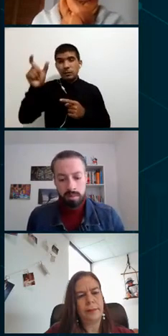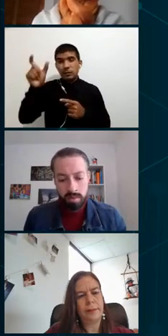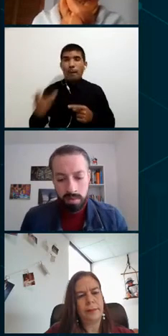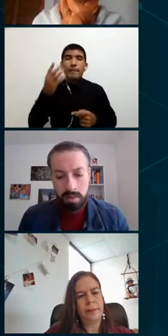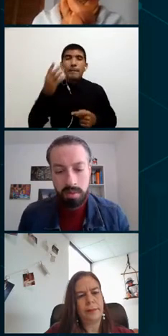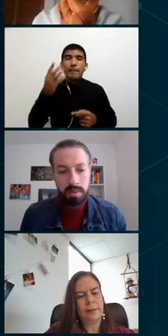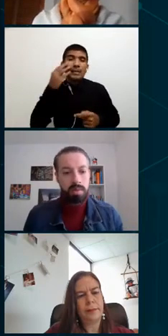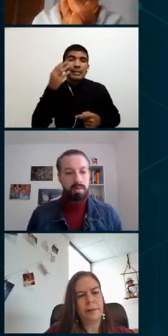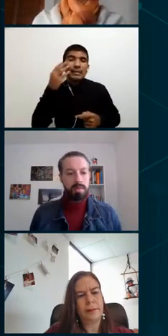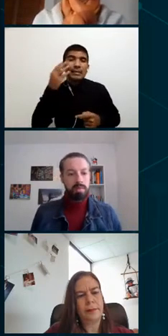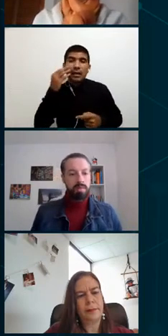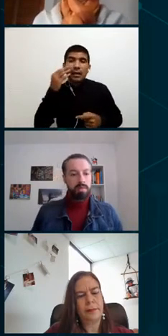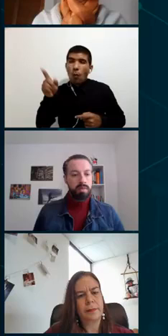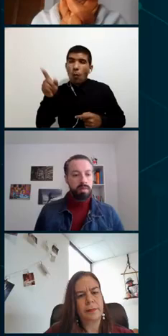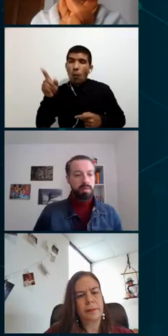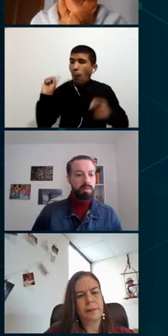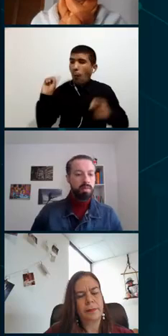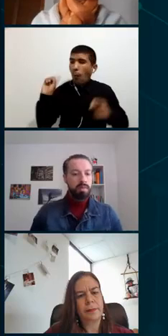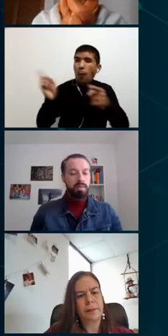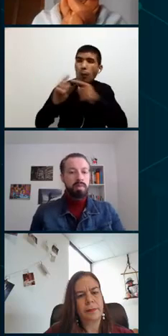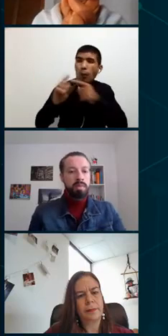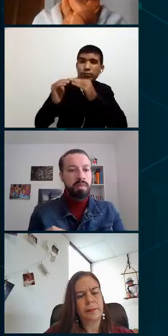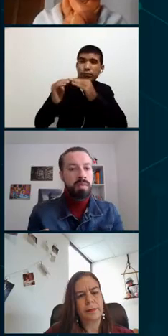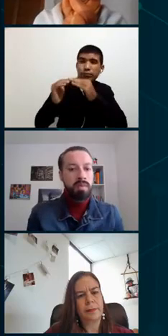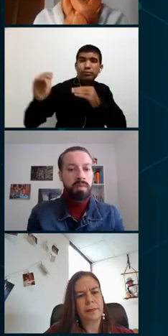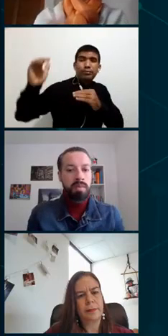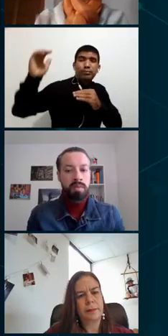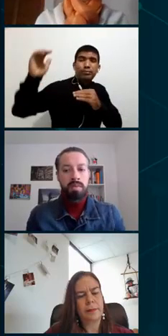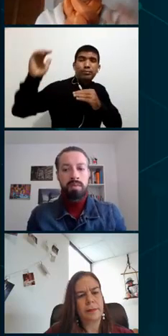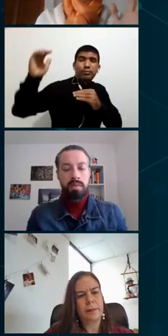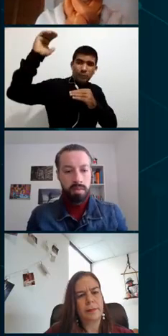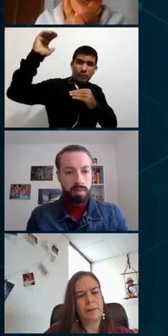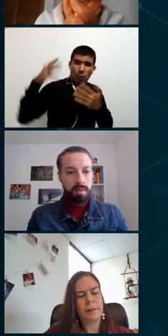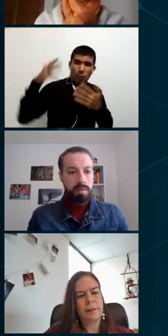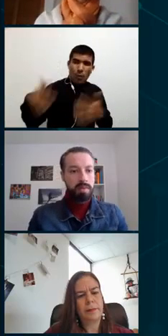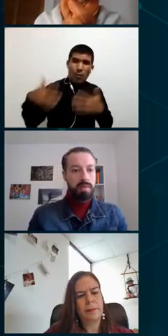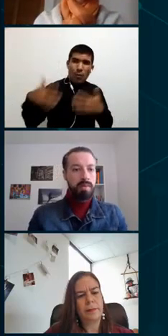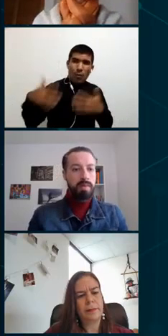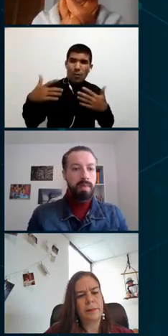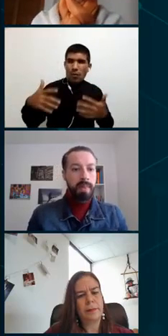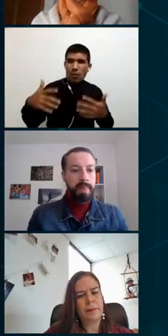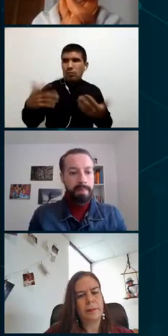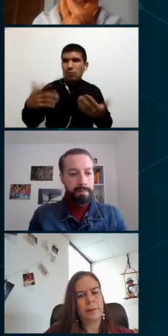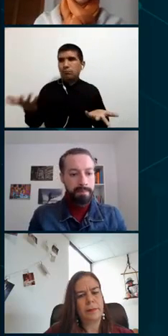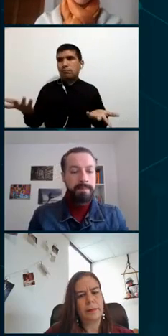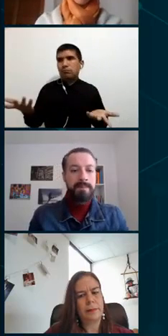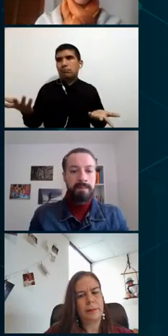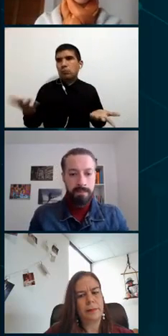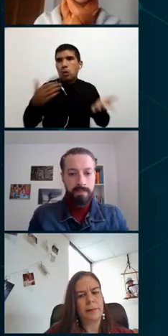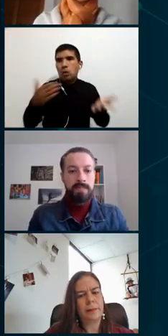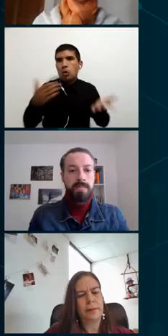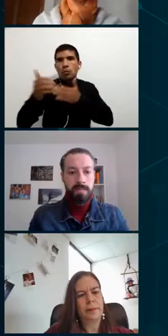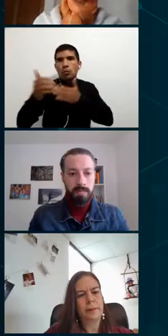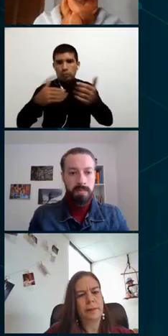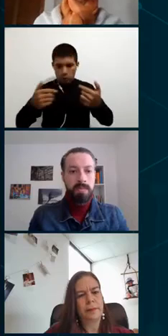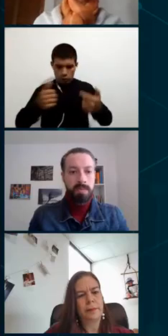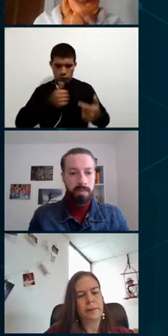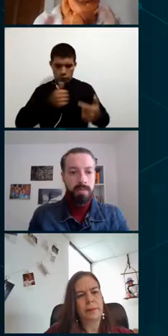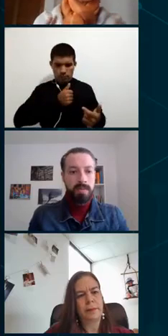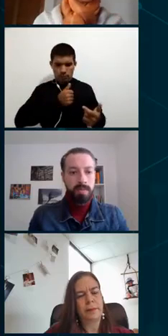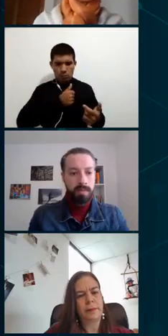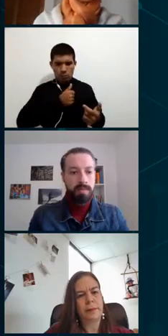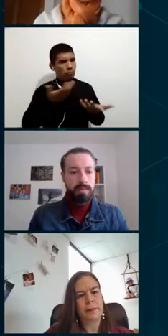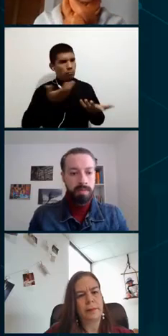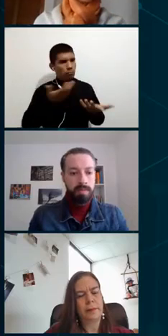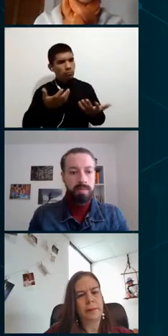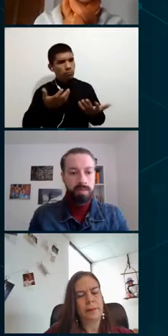quiero que partamos de la premisa de que el diseño está en todas partes y nosotros hacemos diseño en mayor o menor medida en nuestra cotidianidad. Así que si